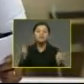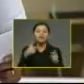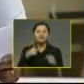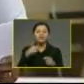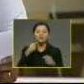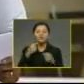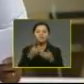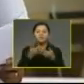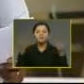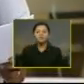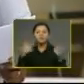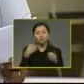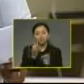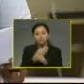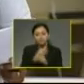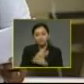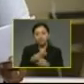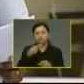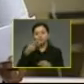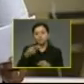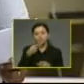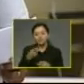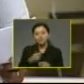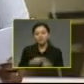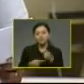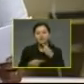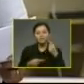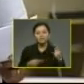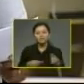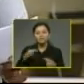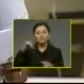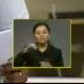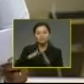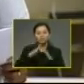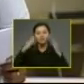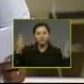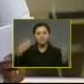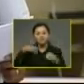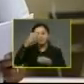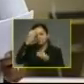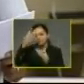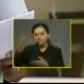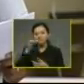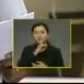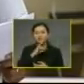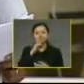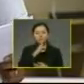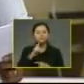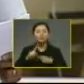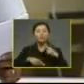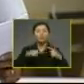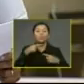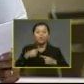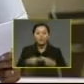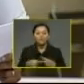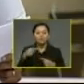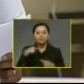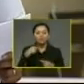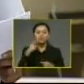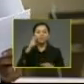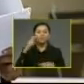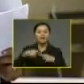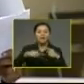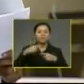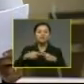ciertos funcionarios públicos demandaron al New York Times en los Estados Unidos por difamación cuando los dirigentes negros de los derechos